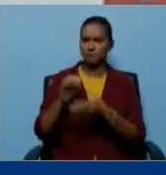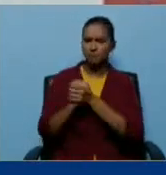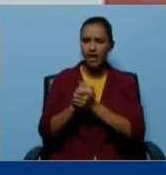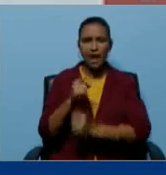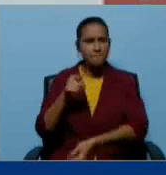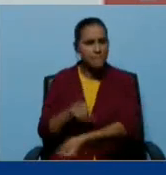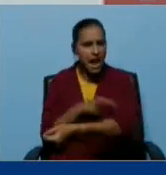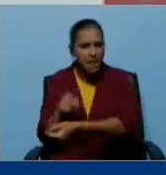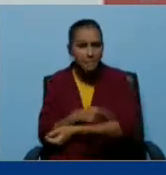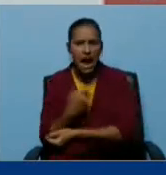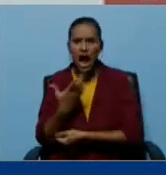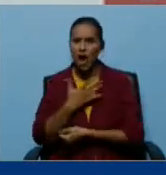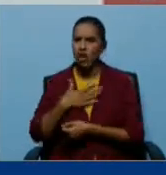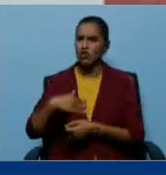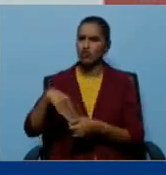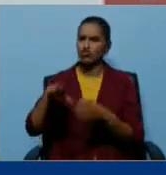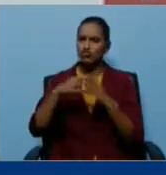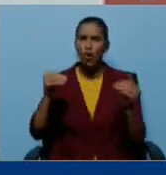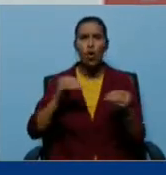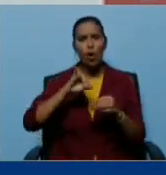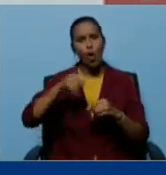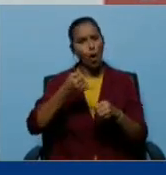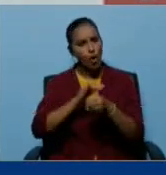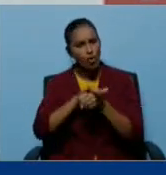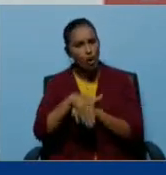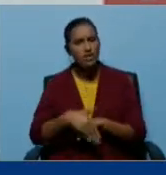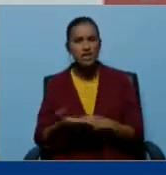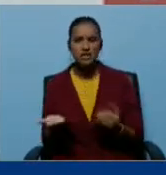mis hermanas, Jorge Rodríguez.